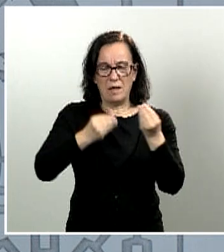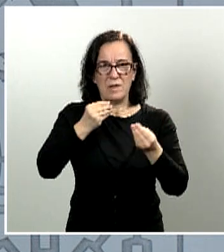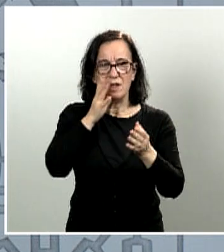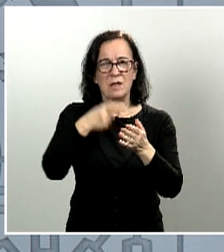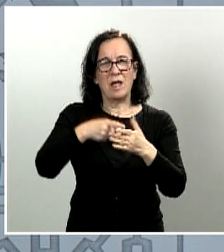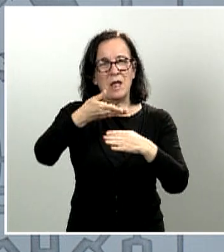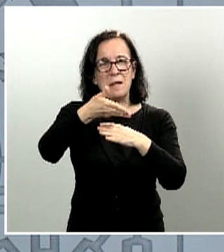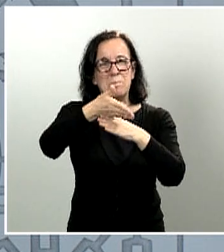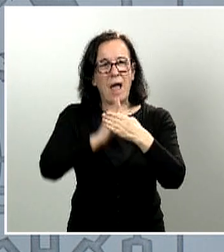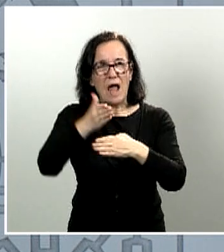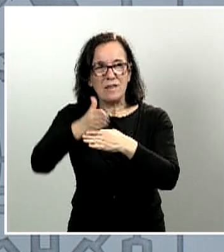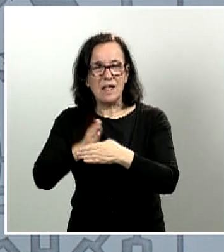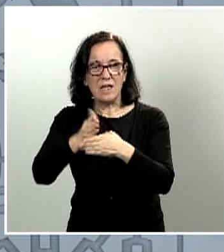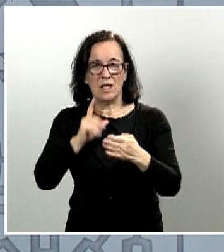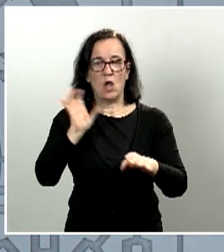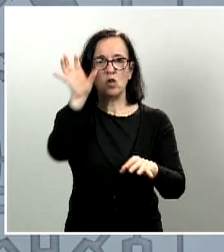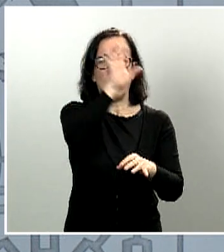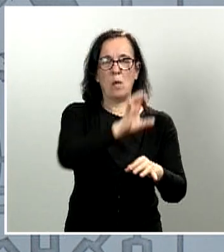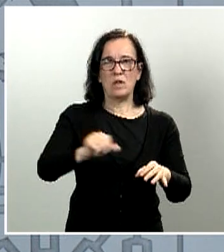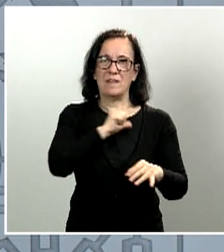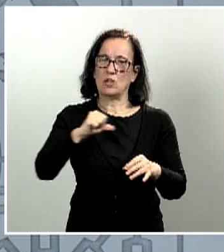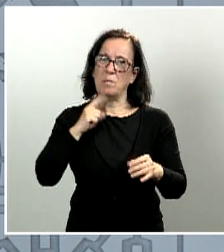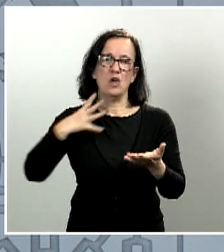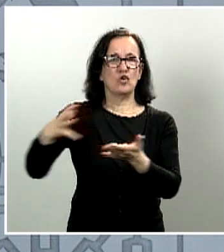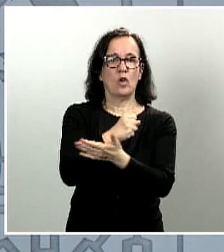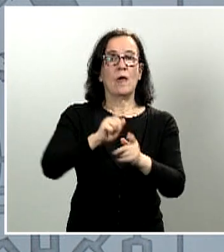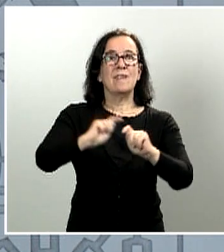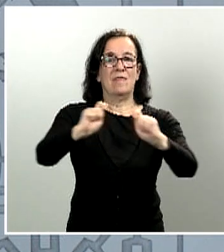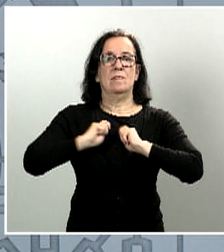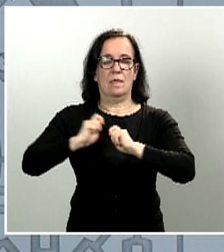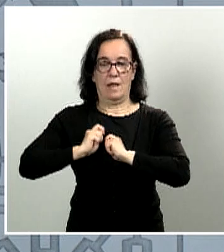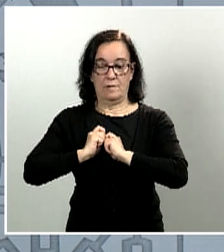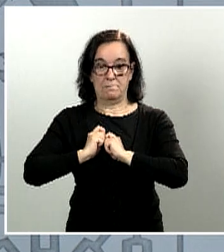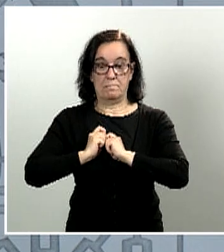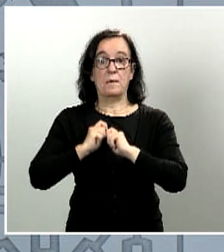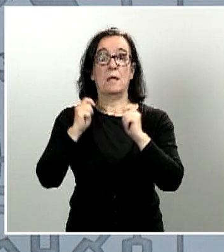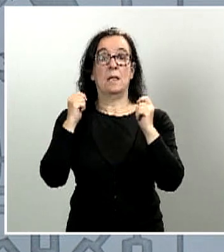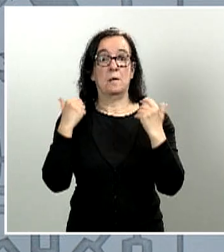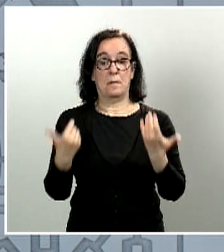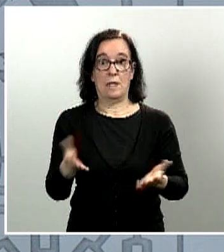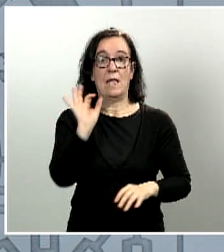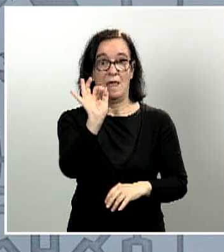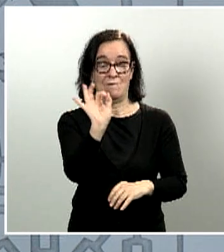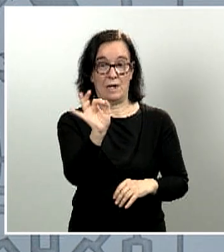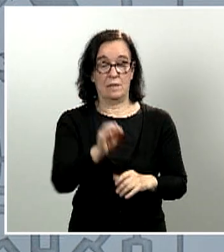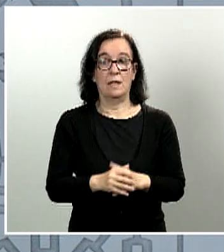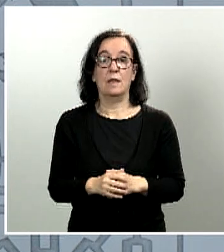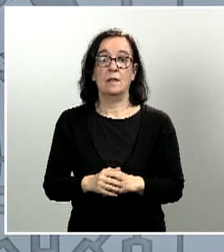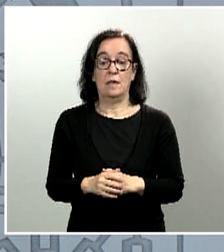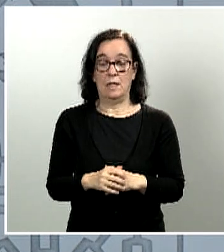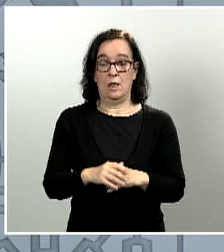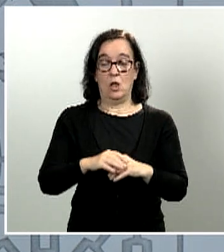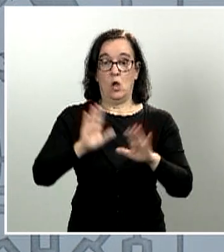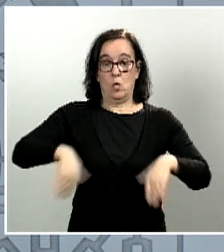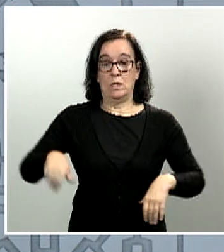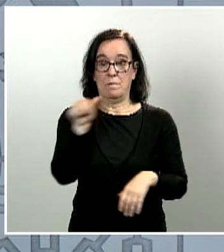todas las comunidades autónomas estaban en disposición de proveer. Sin embargo, sí que es cierto que en las últimas semanas se han ido